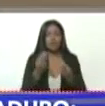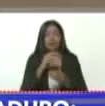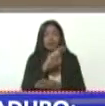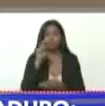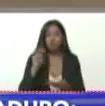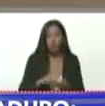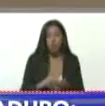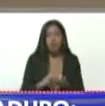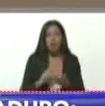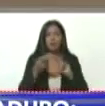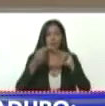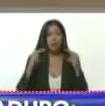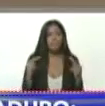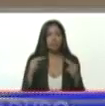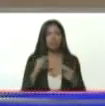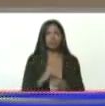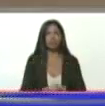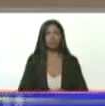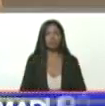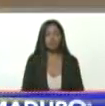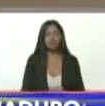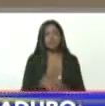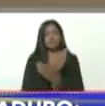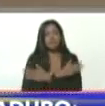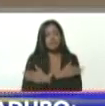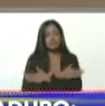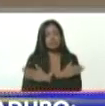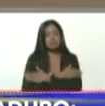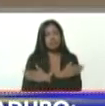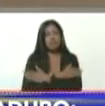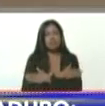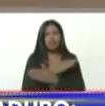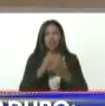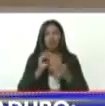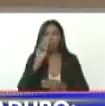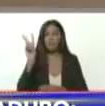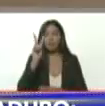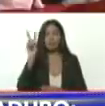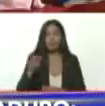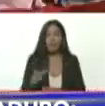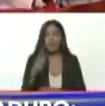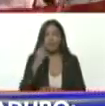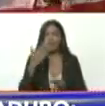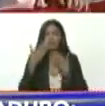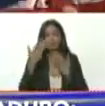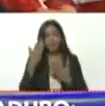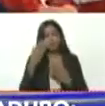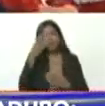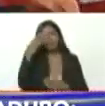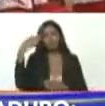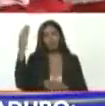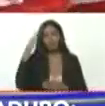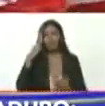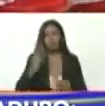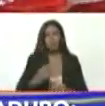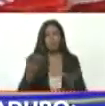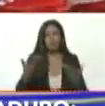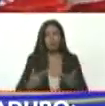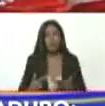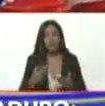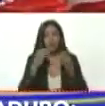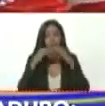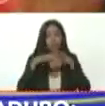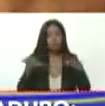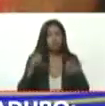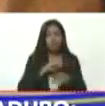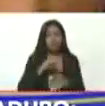Diálogo por la Paz. Felicidades a toda Venezuela. Y gracias, Dios mío, por darnos tus